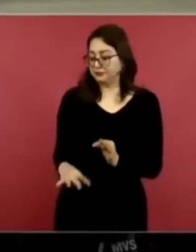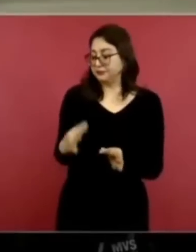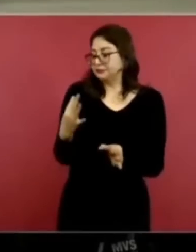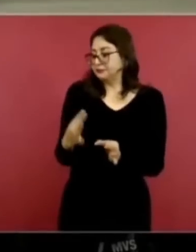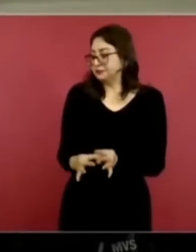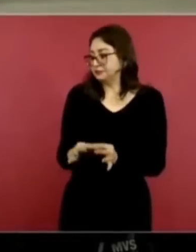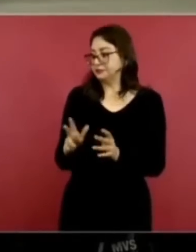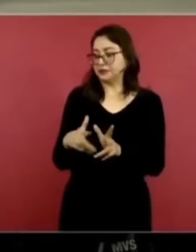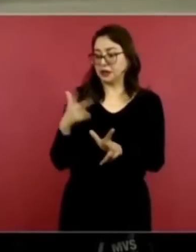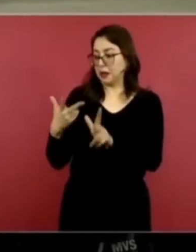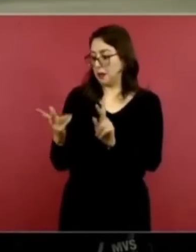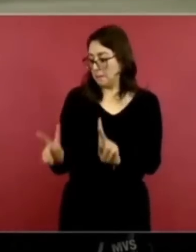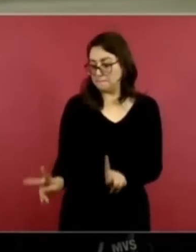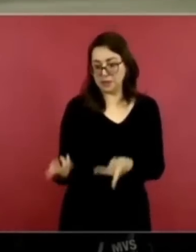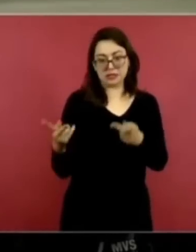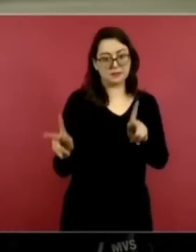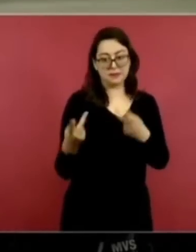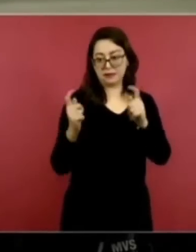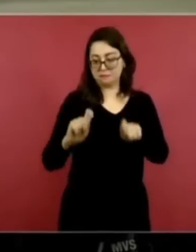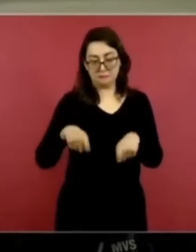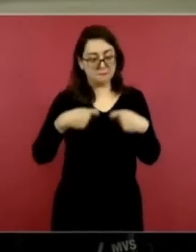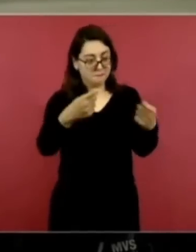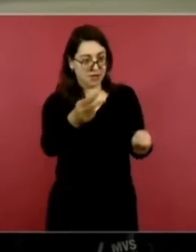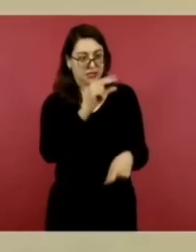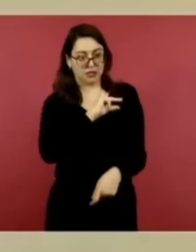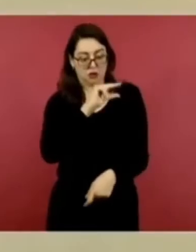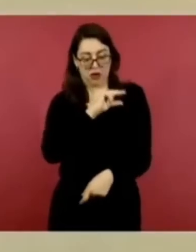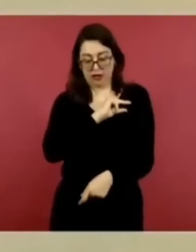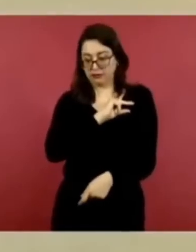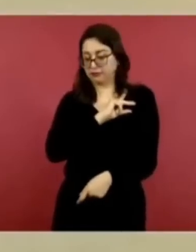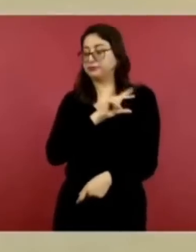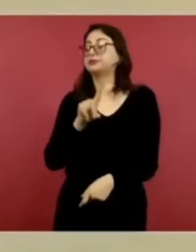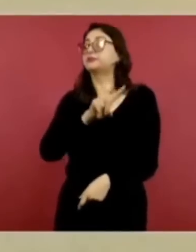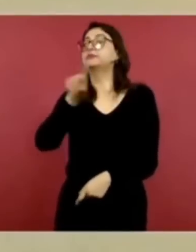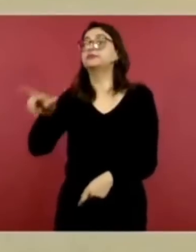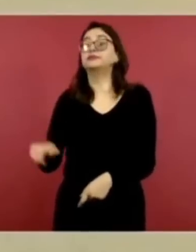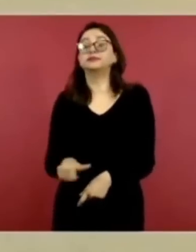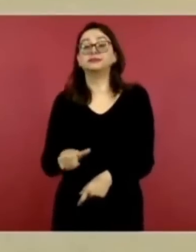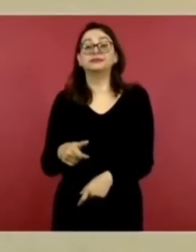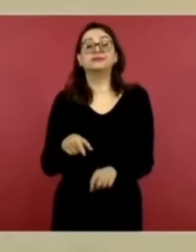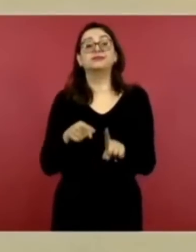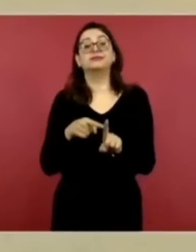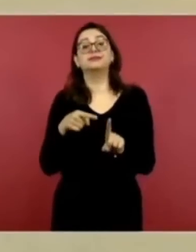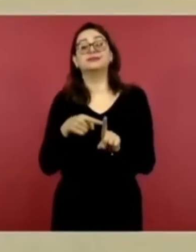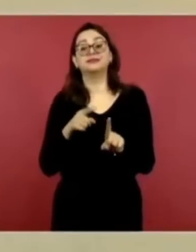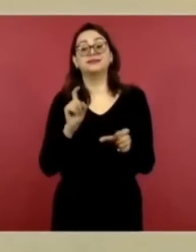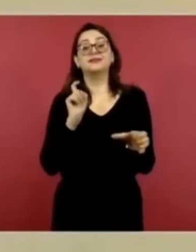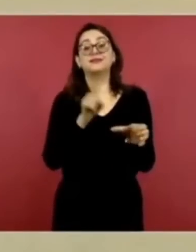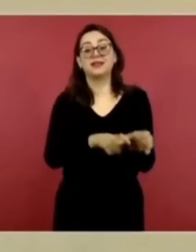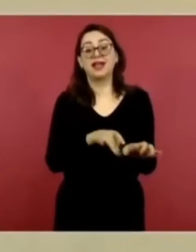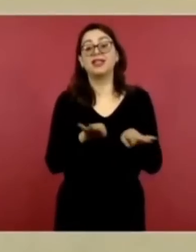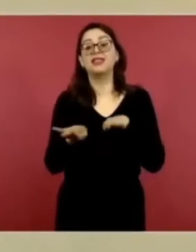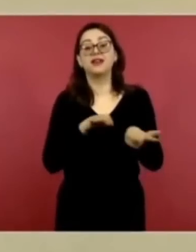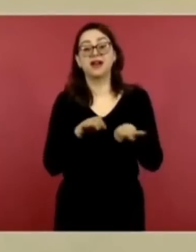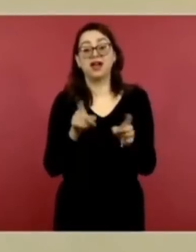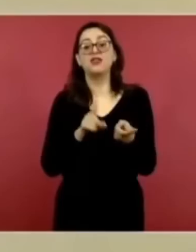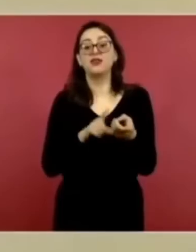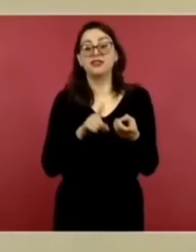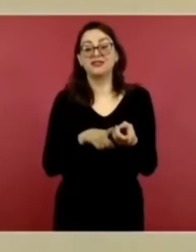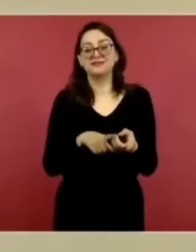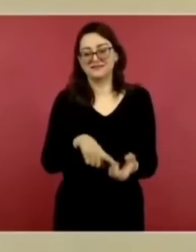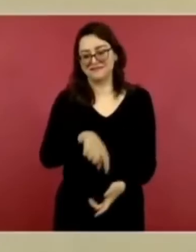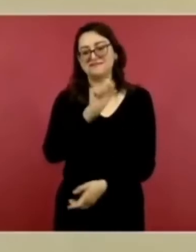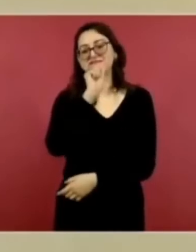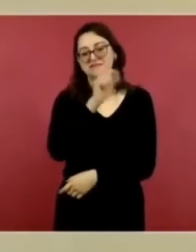Consejo de Administración de una de las empresas que se quedó con la mayor parte de la infraestructura ferroviaria del